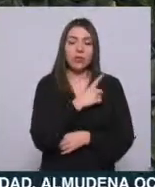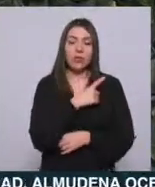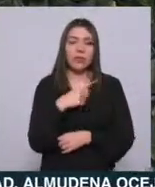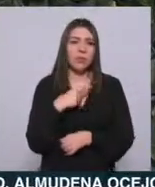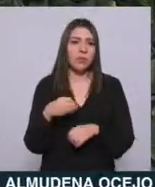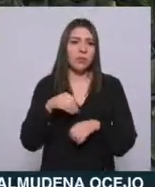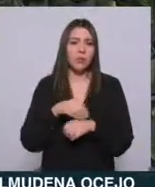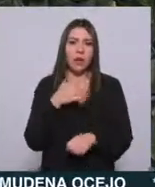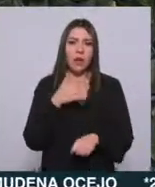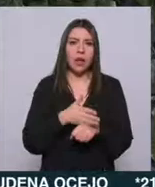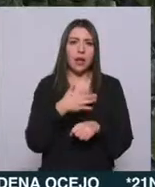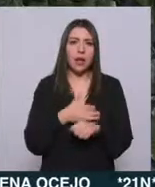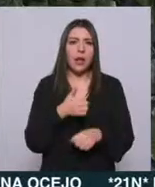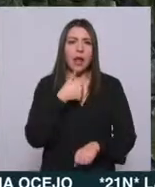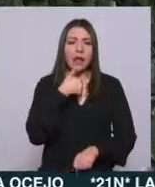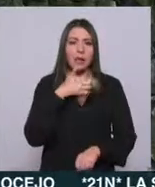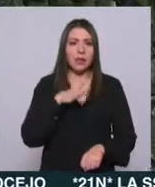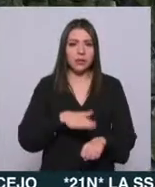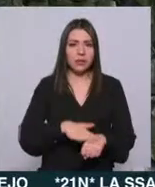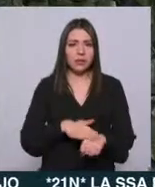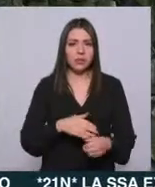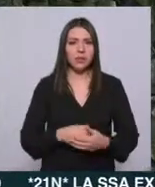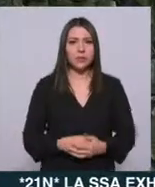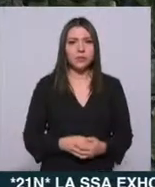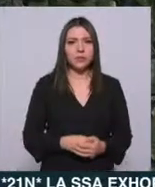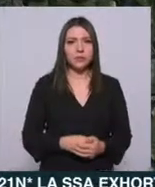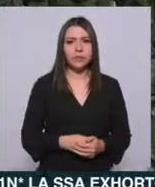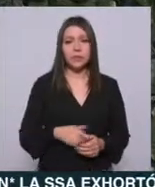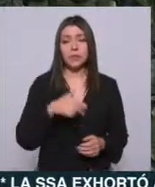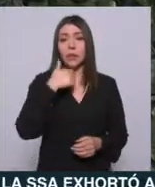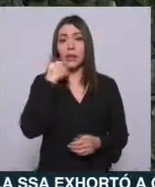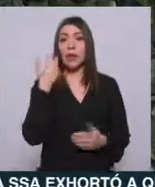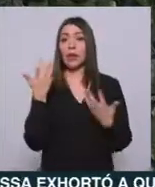sobre todo administrativa. Digamos, más que buscar meter